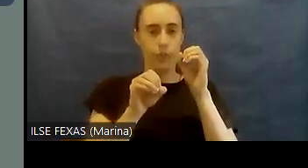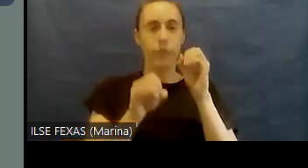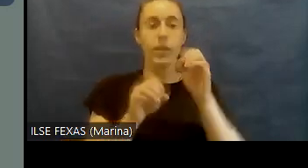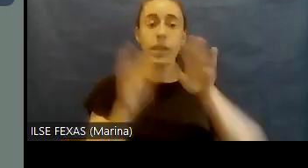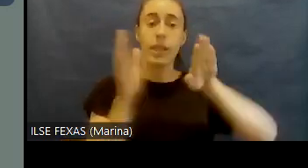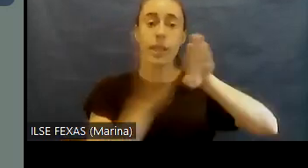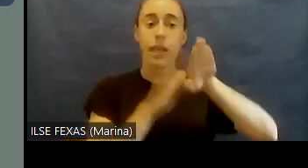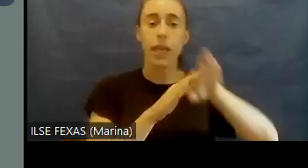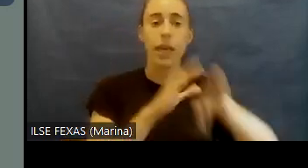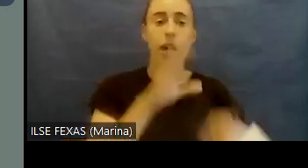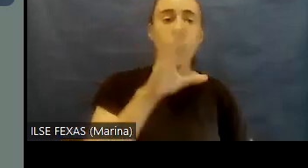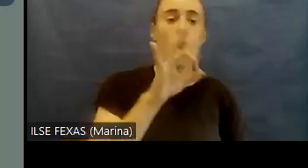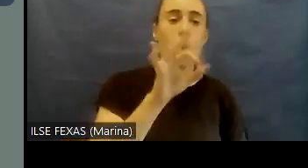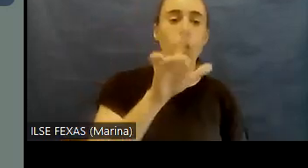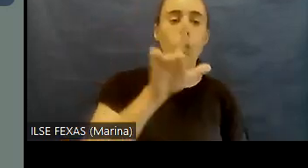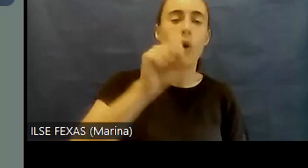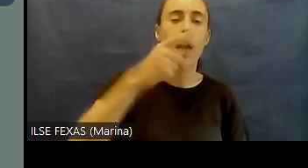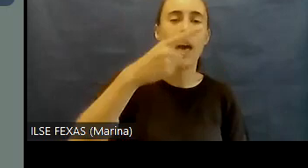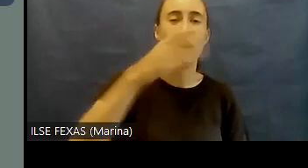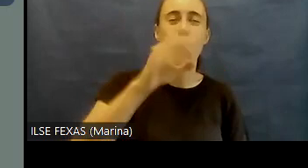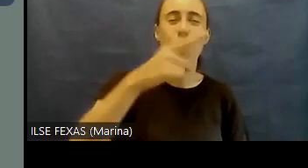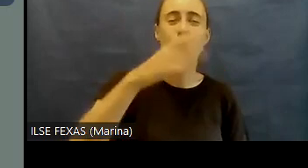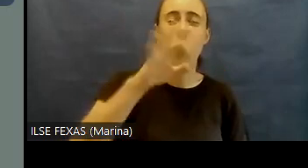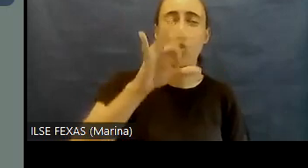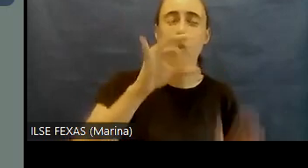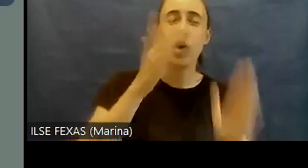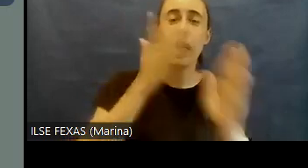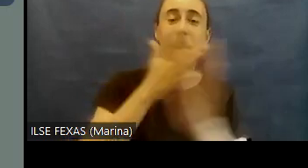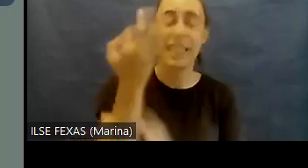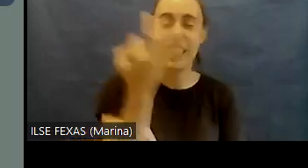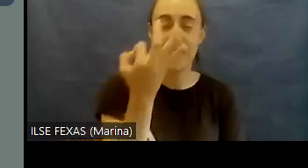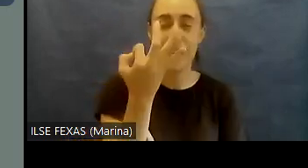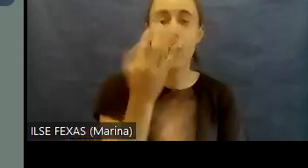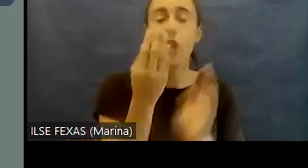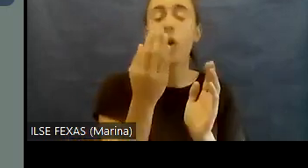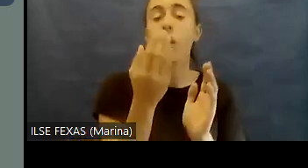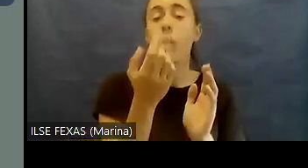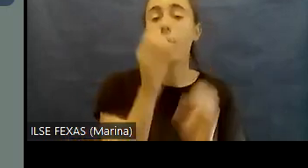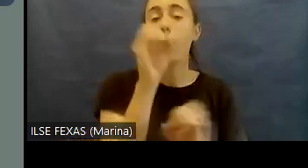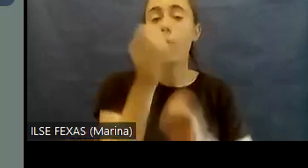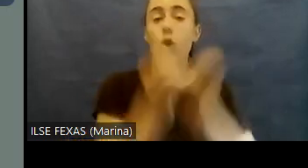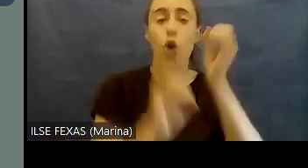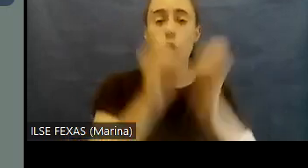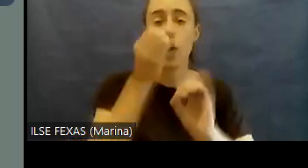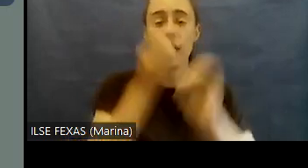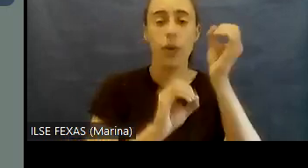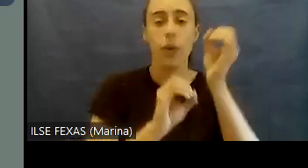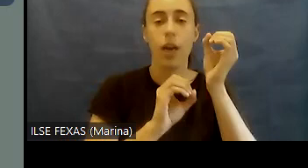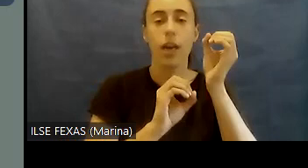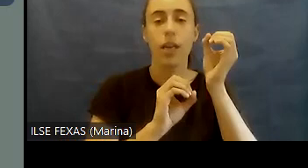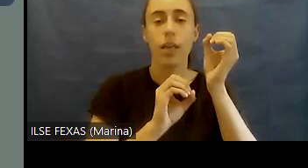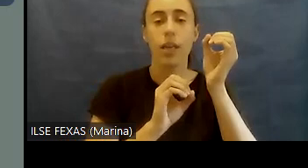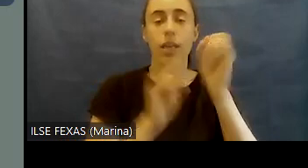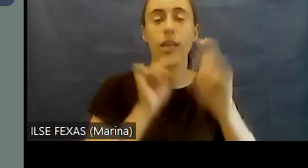significa colagogo? Colagogo es aquella sustancia que hace, o aquella molécula que induce una mejoría en